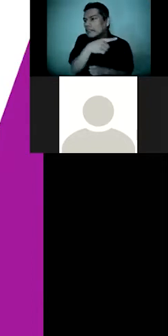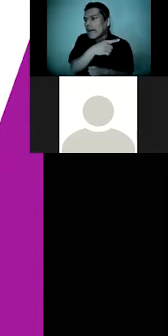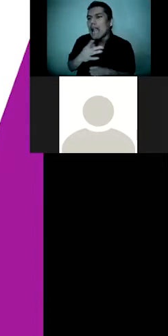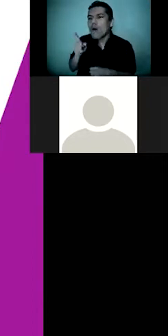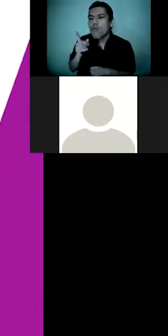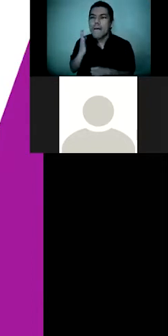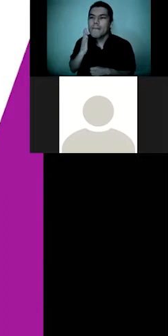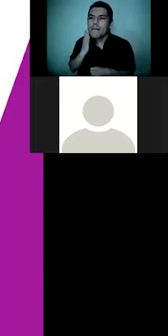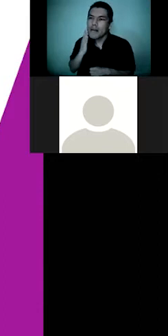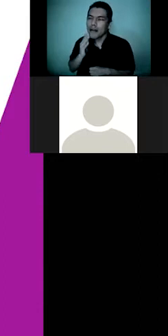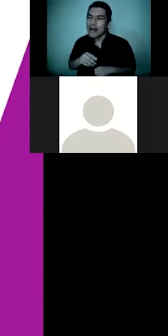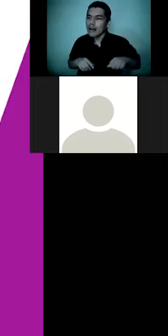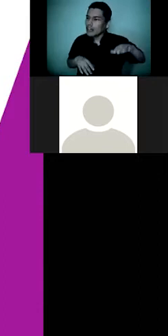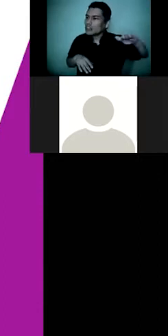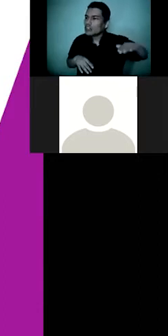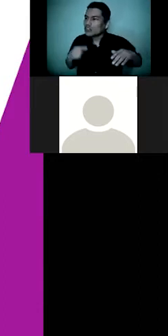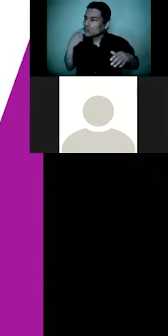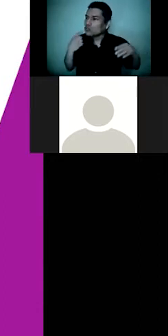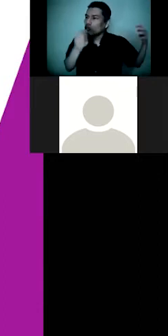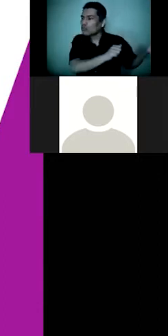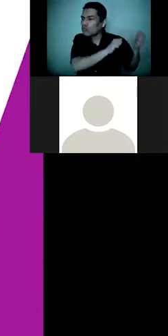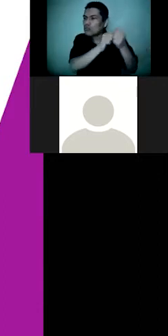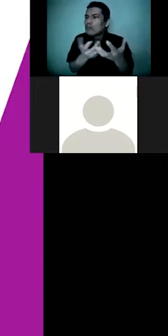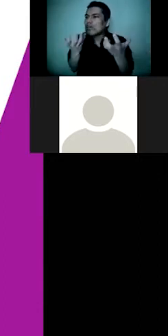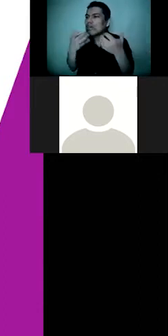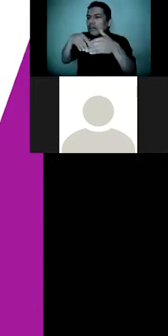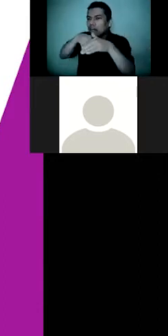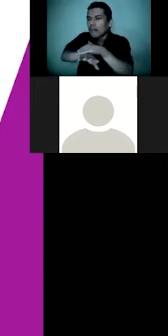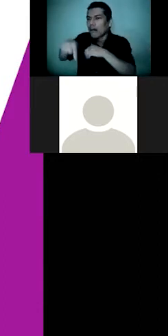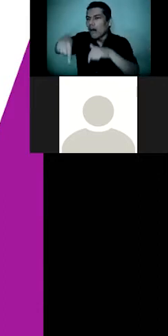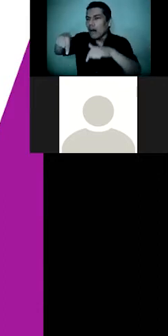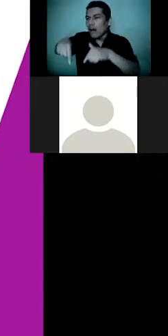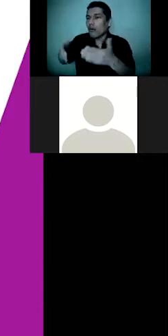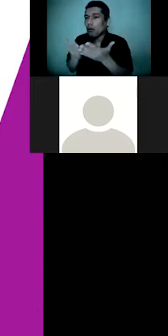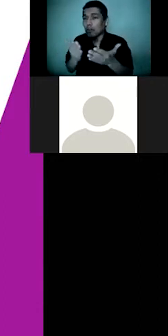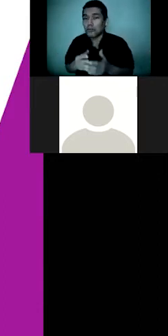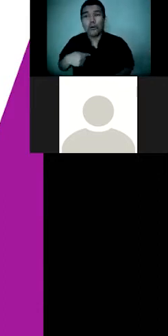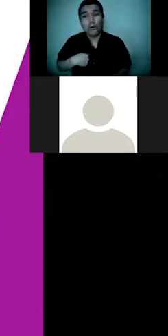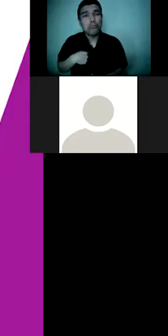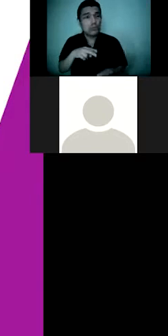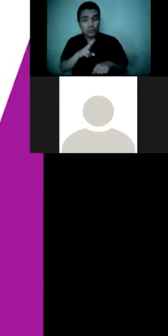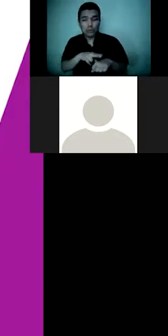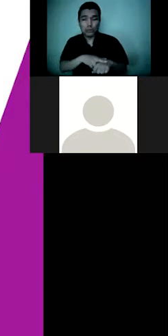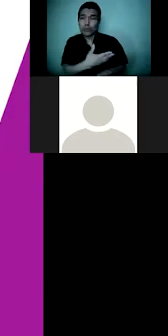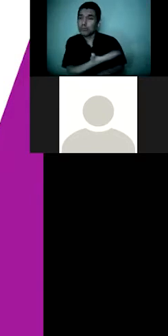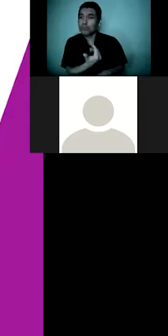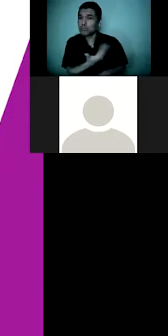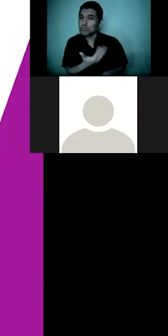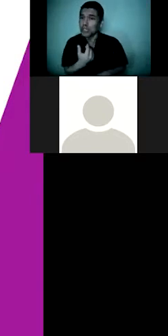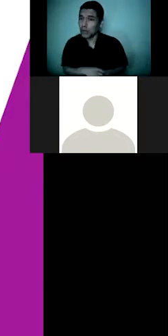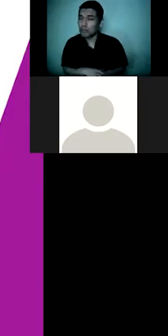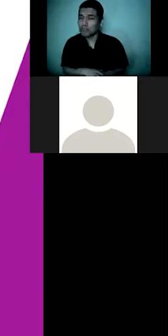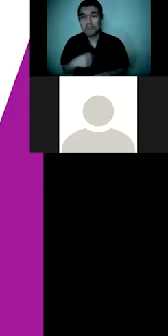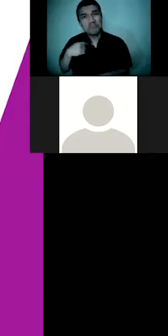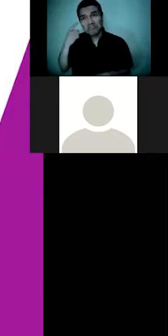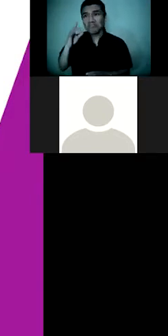y la profesora me dice, hay una mamá con un niño que quiere entrar al colegio. Y dije, bien, está